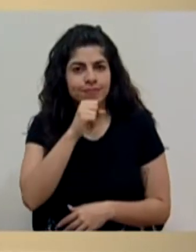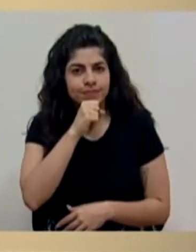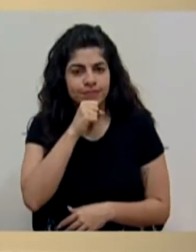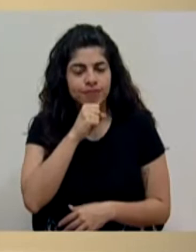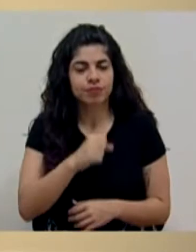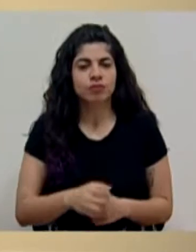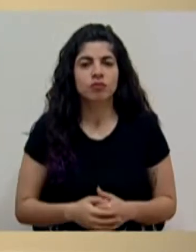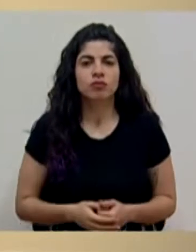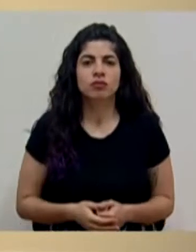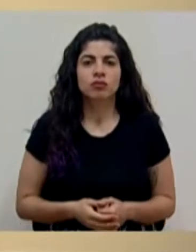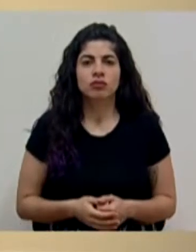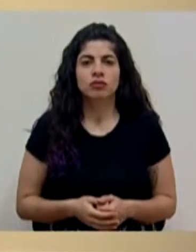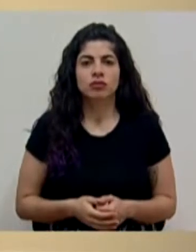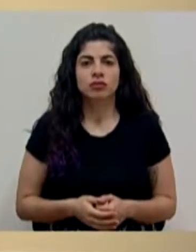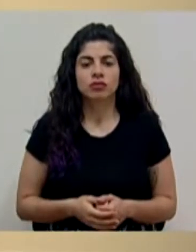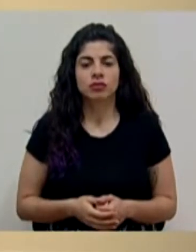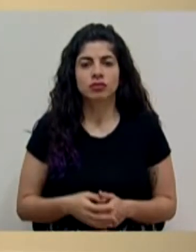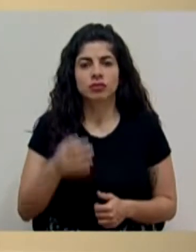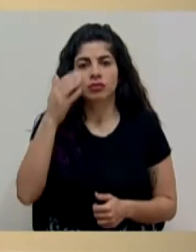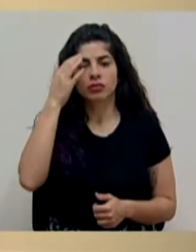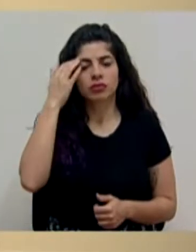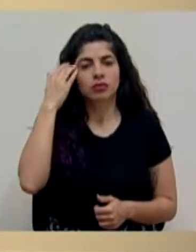mayores.